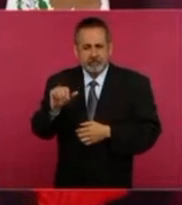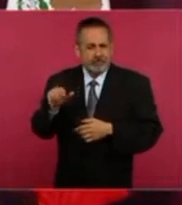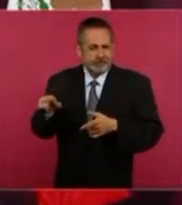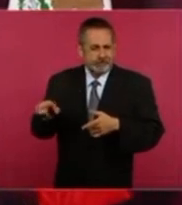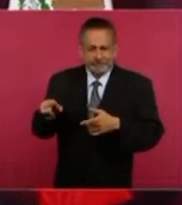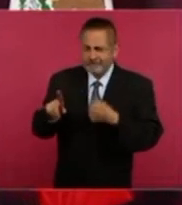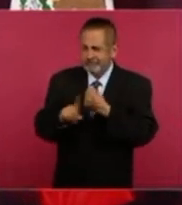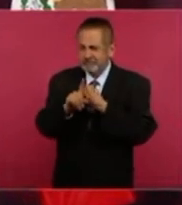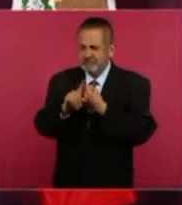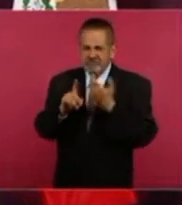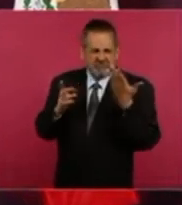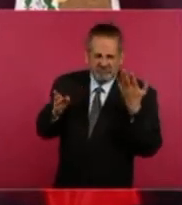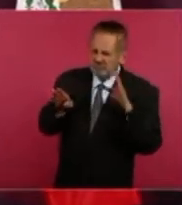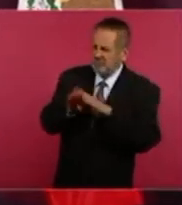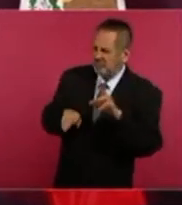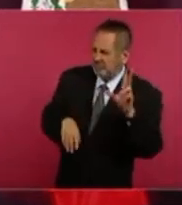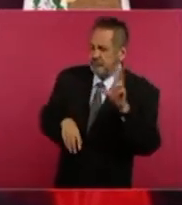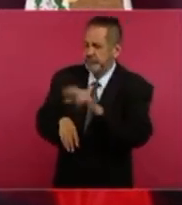que es